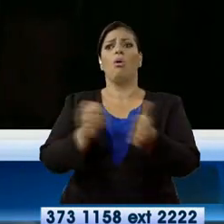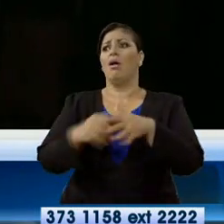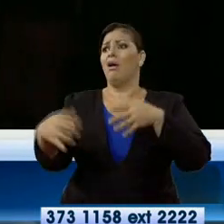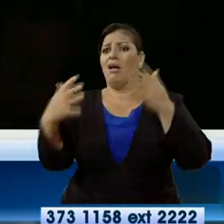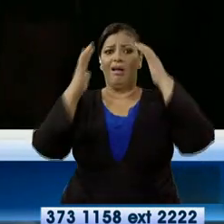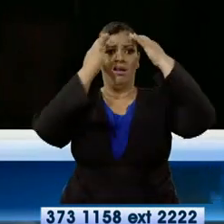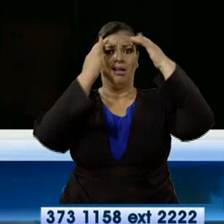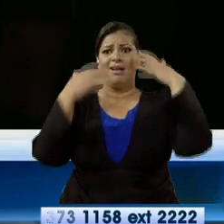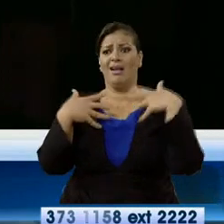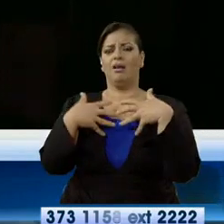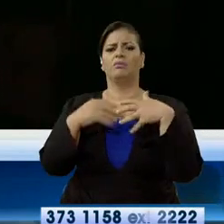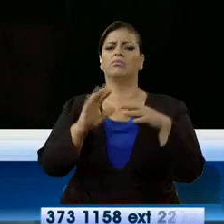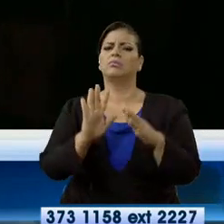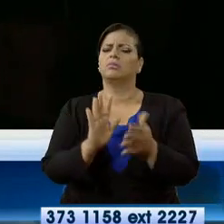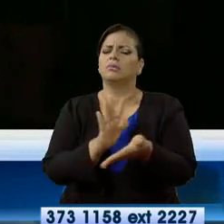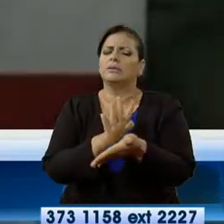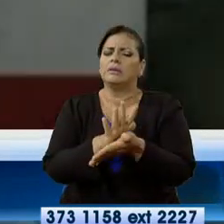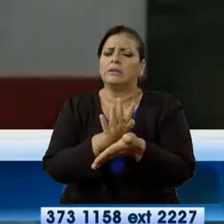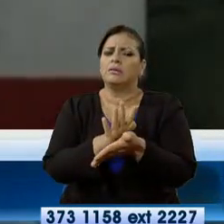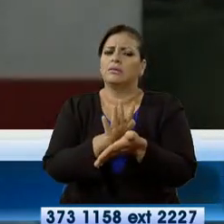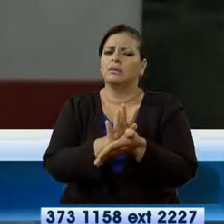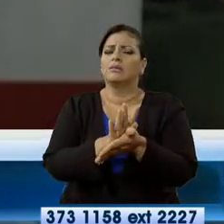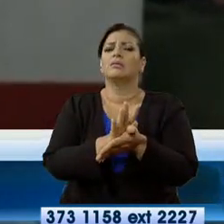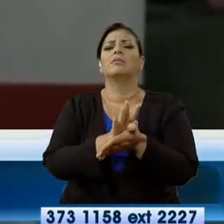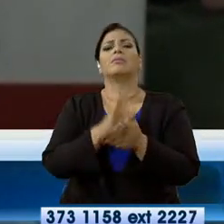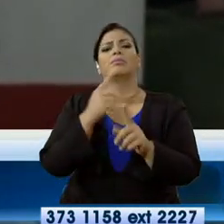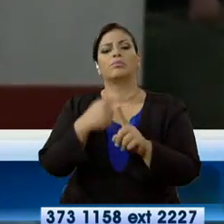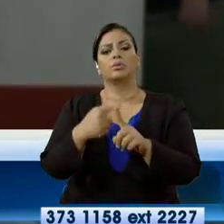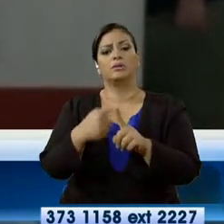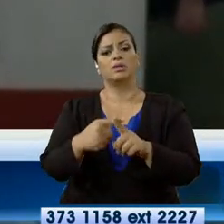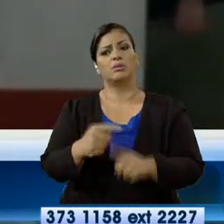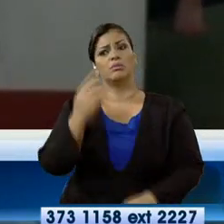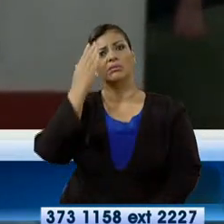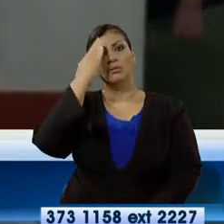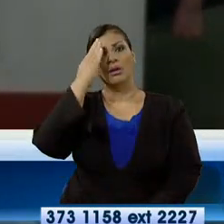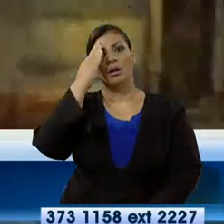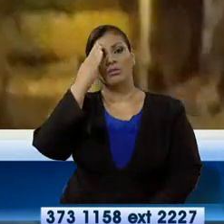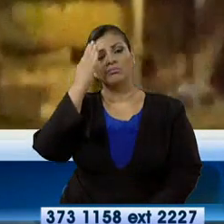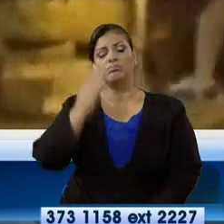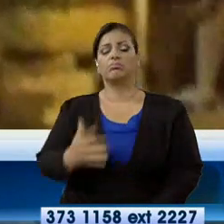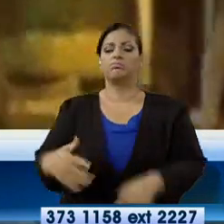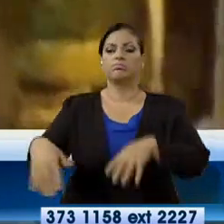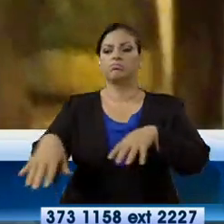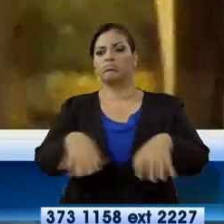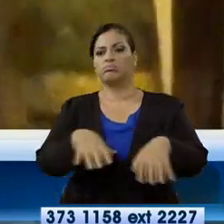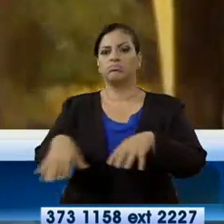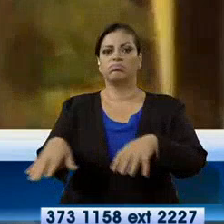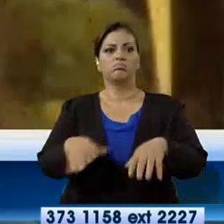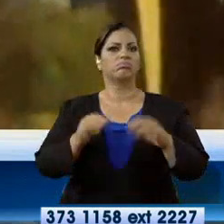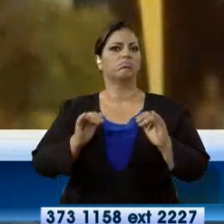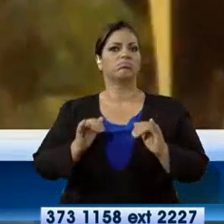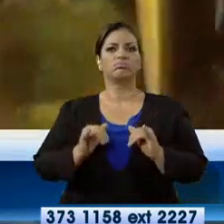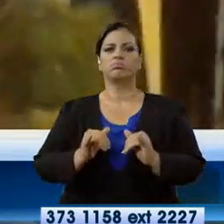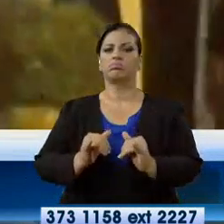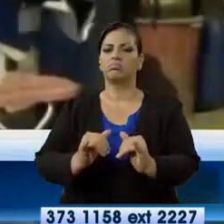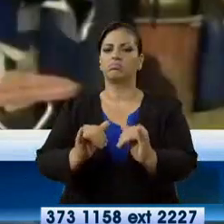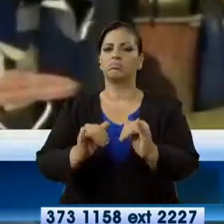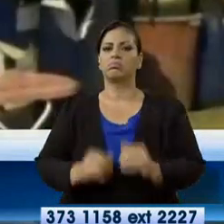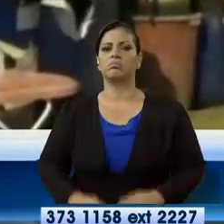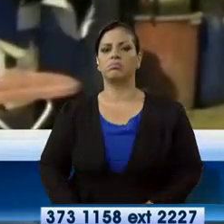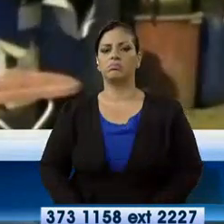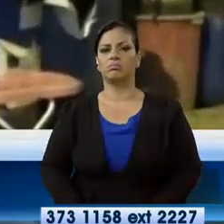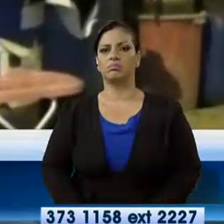no hemos estado acostumbrados. Definitivamente. Pero que tenemos que irnos acostumbrando poco a poco porque van, yo creo que van más de 2.500 réplicas, estoy equivocado, ¿o no? Sí,